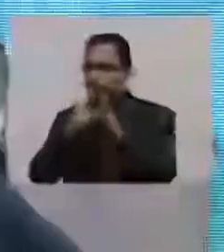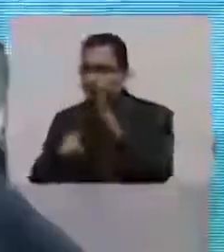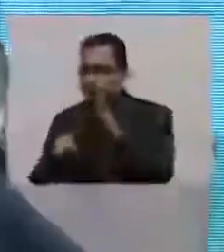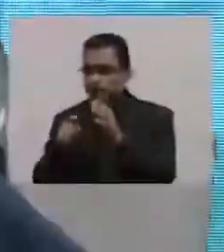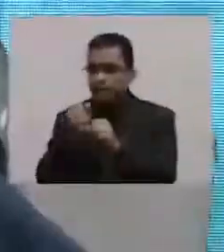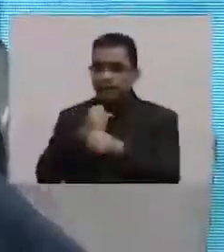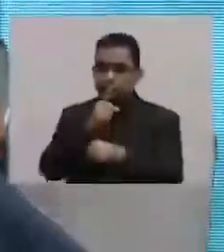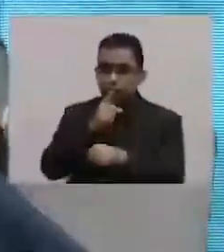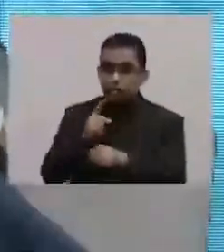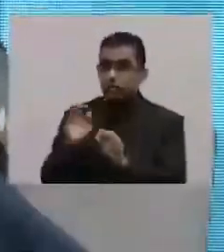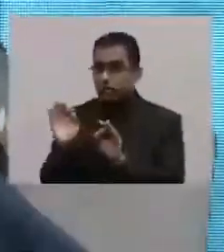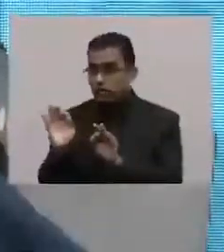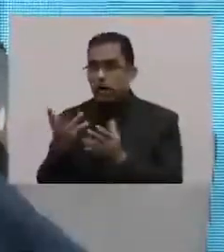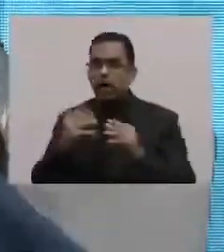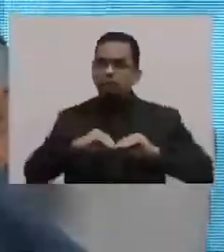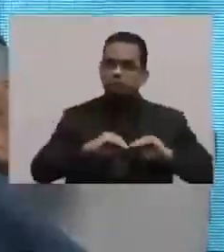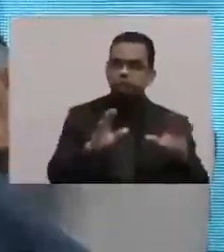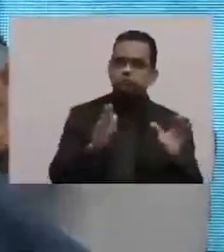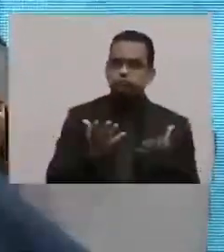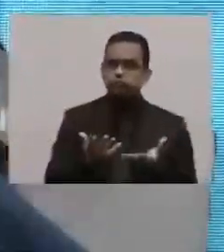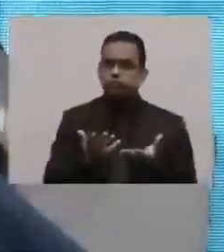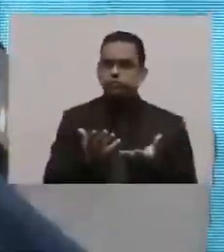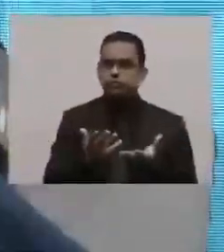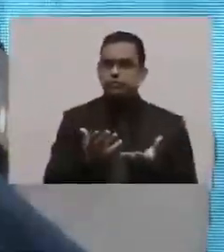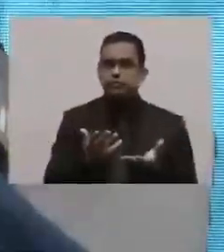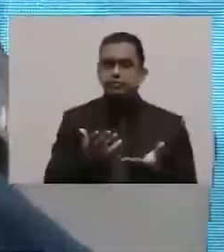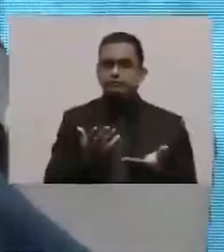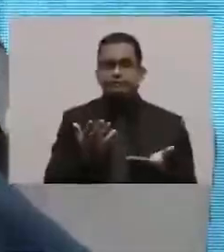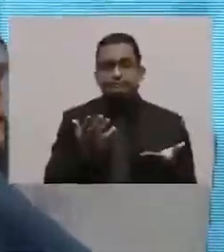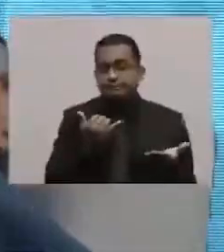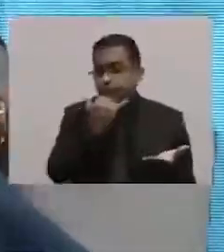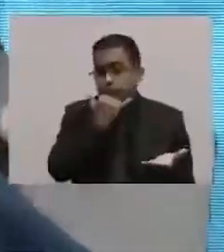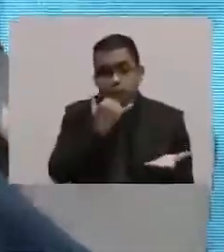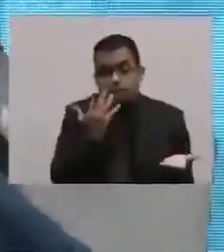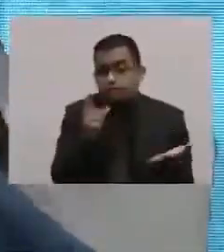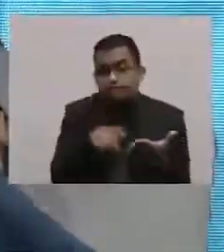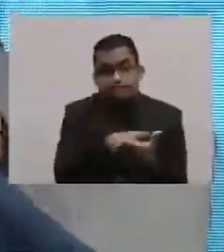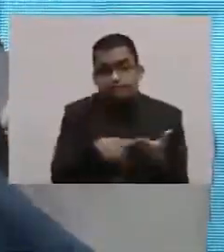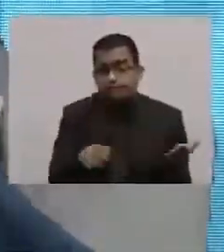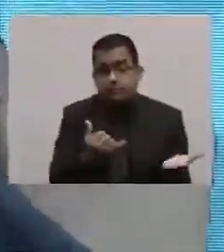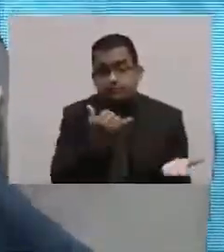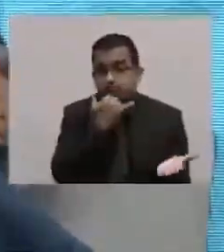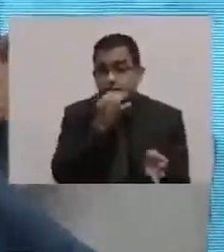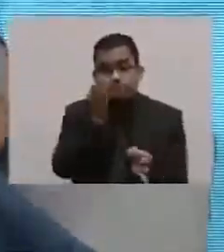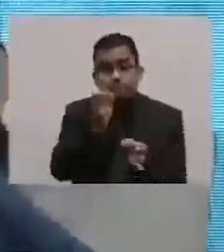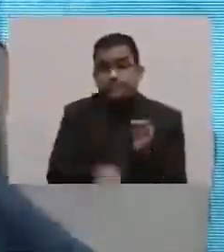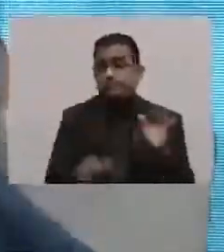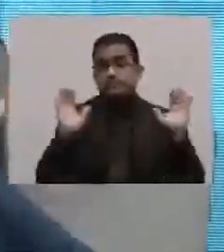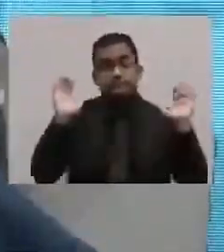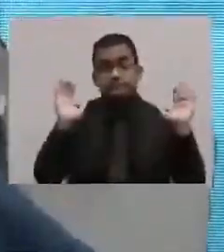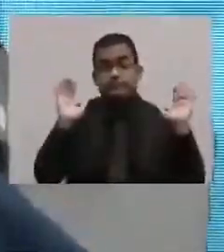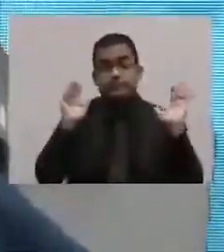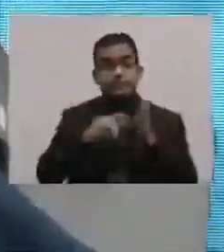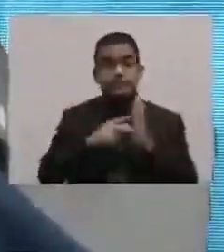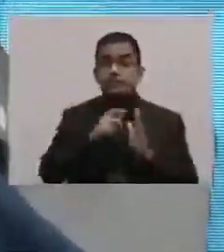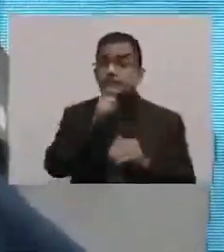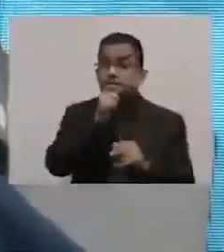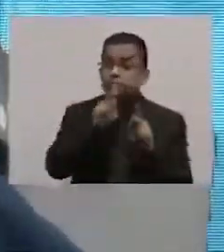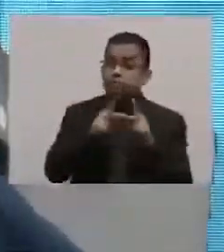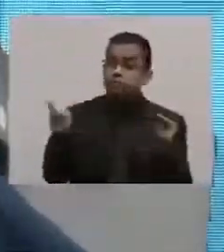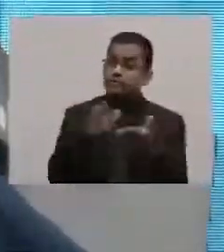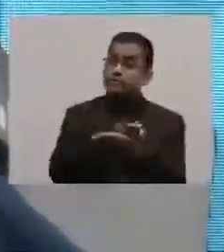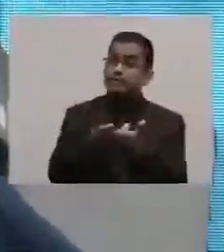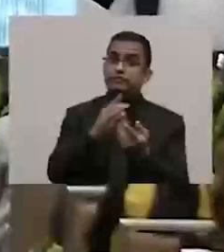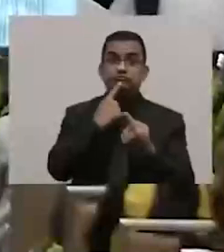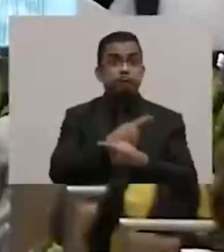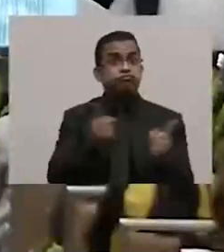se hizo un asunto elemental, punto. Se hizo mal, no se hizo periodismo, punto. Se